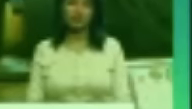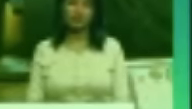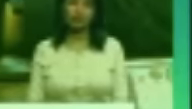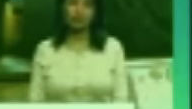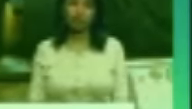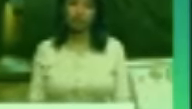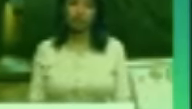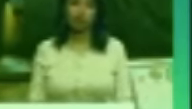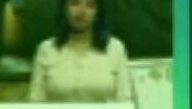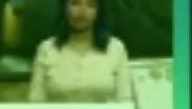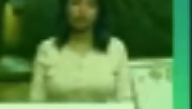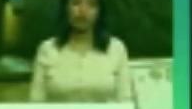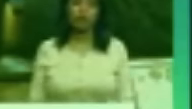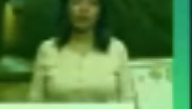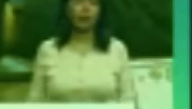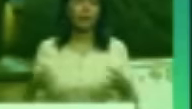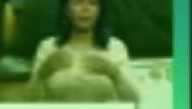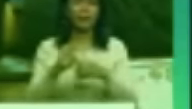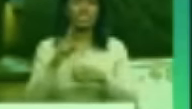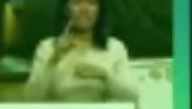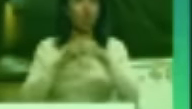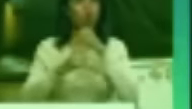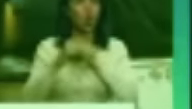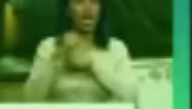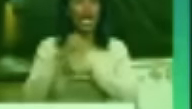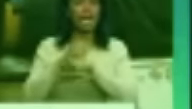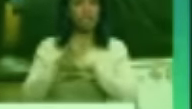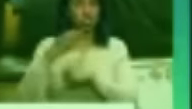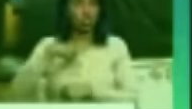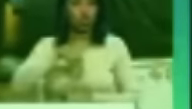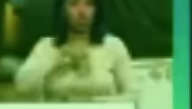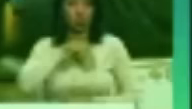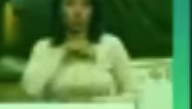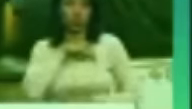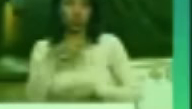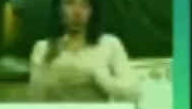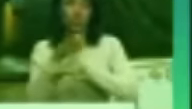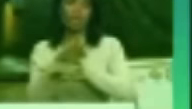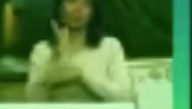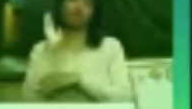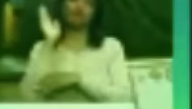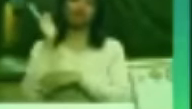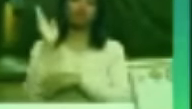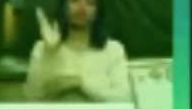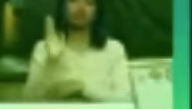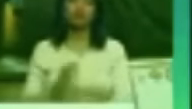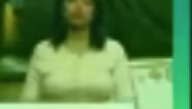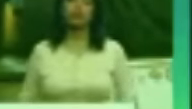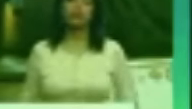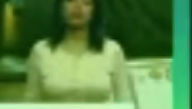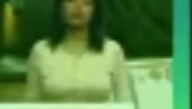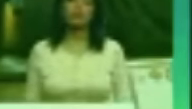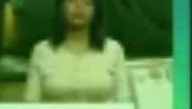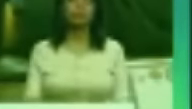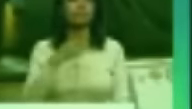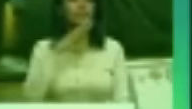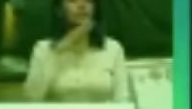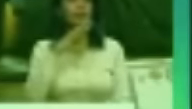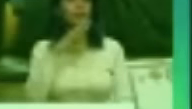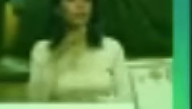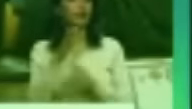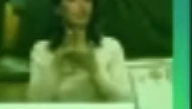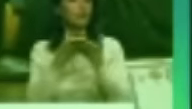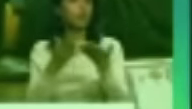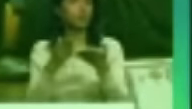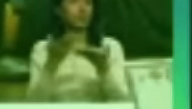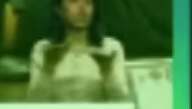Hace más de un año, la Federación Panameña de Fútbol, en una conferencia de prensa, habló sobre algunos